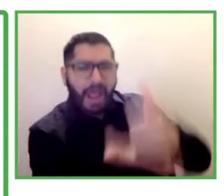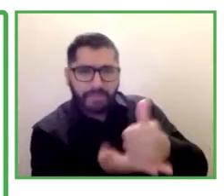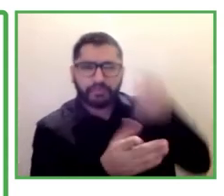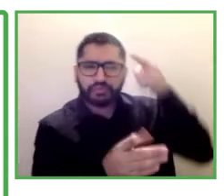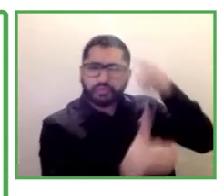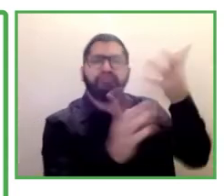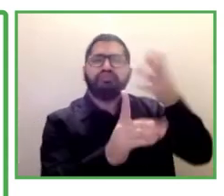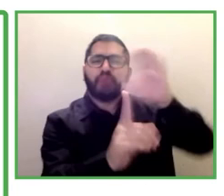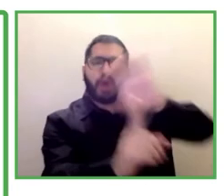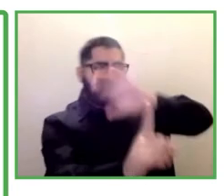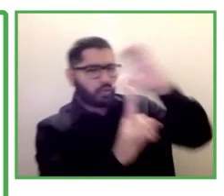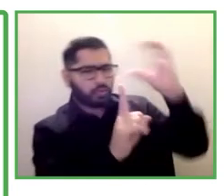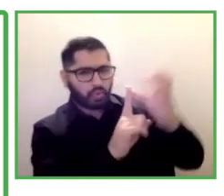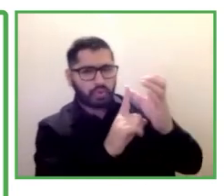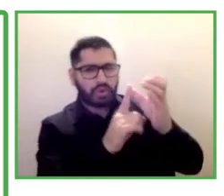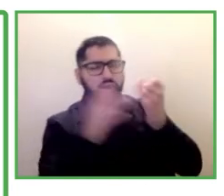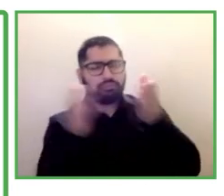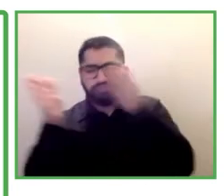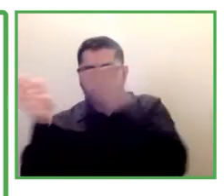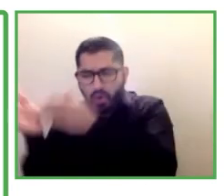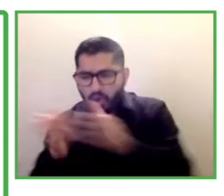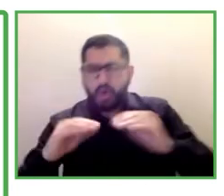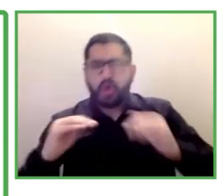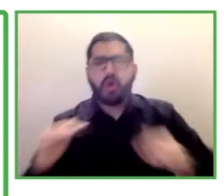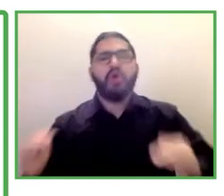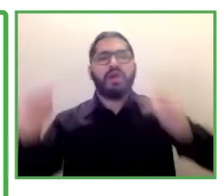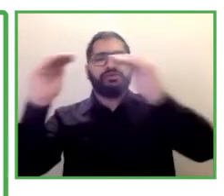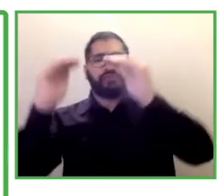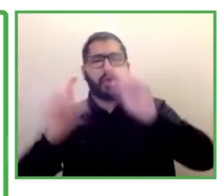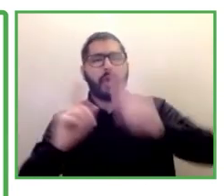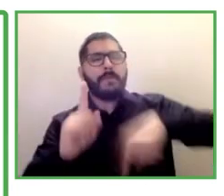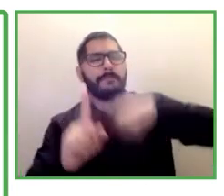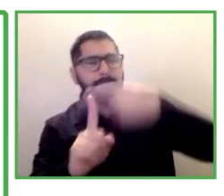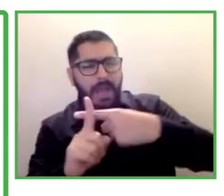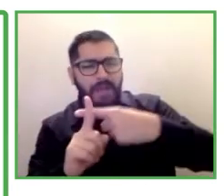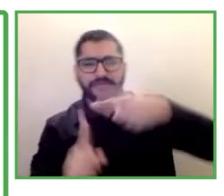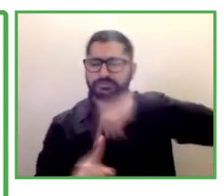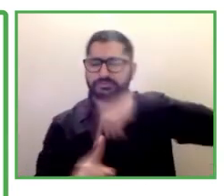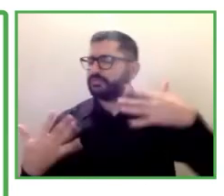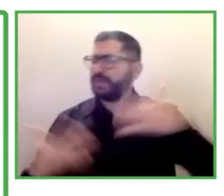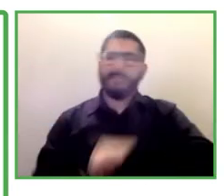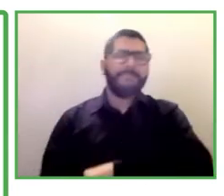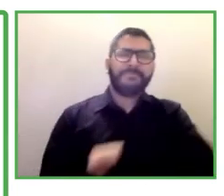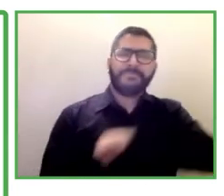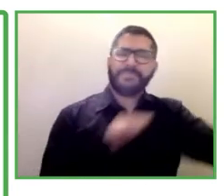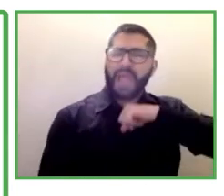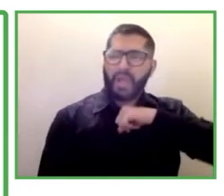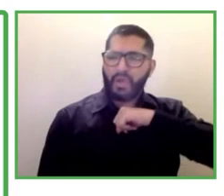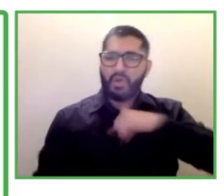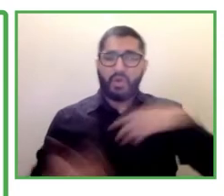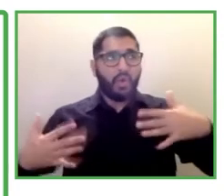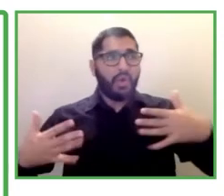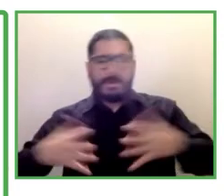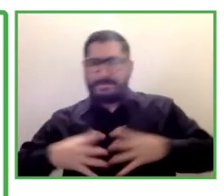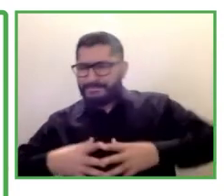Y lo que más estamos orgullosos es la gran escala de este programa.